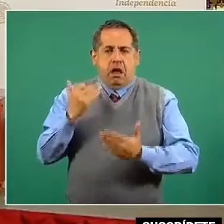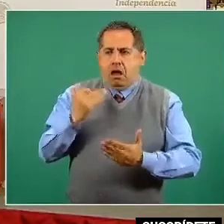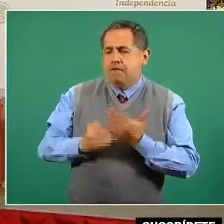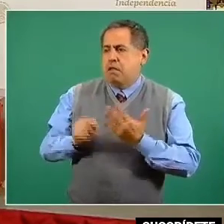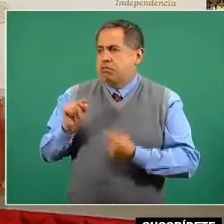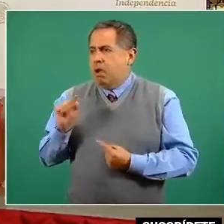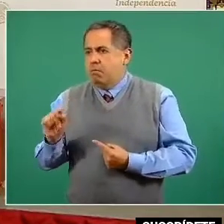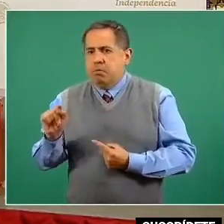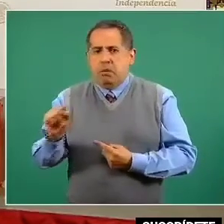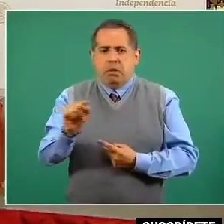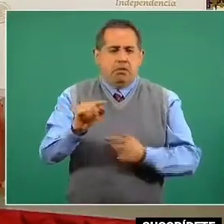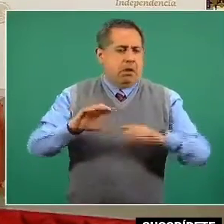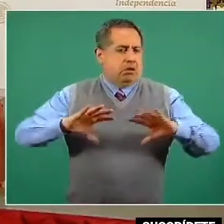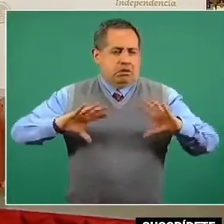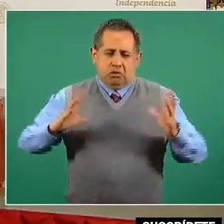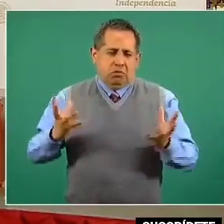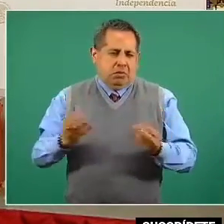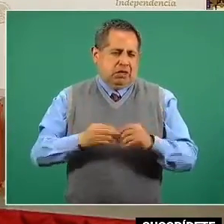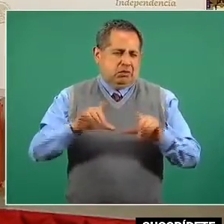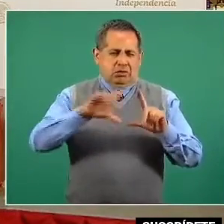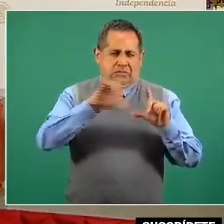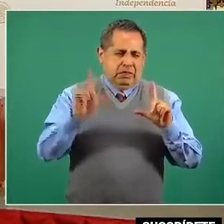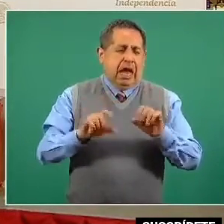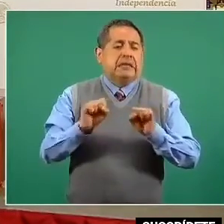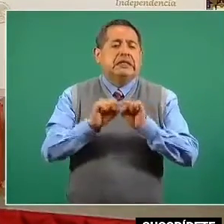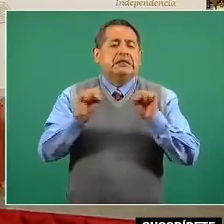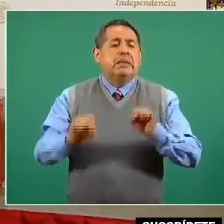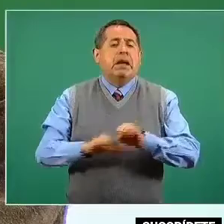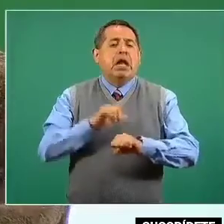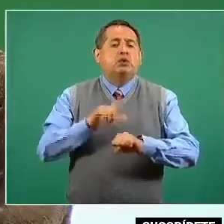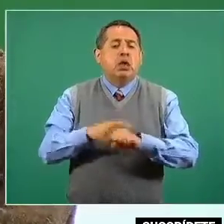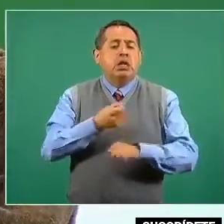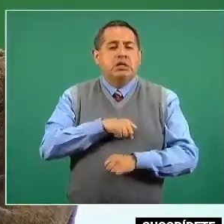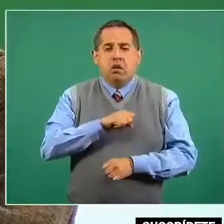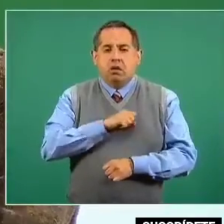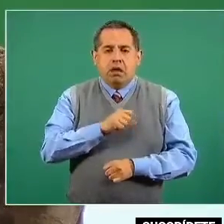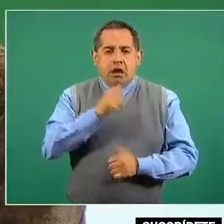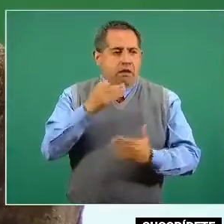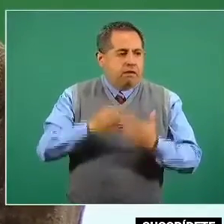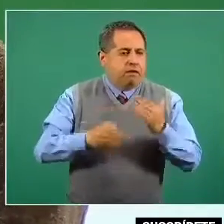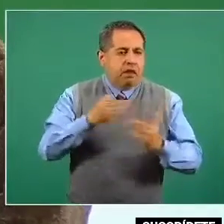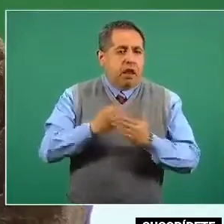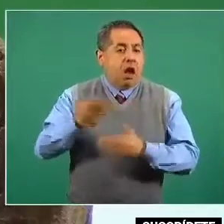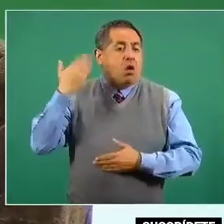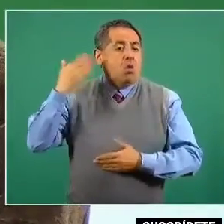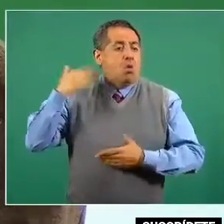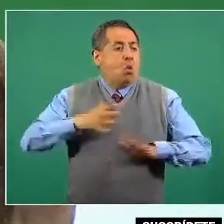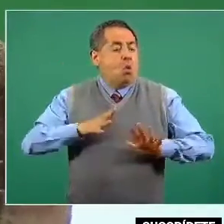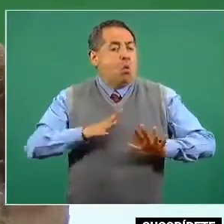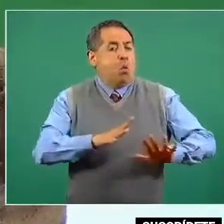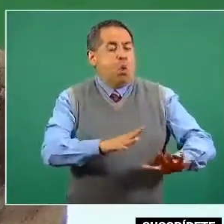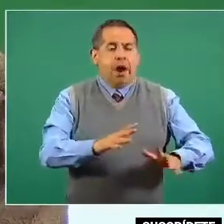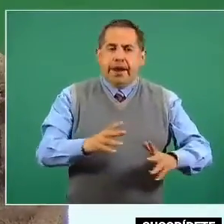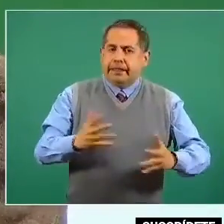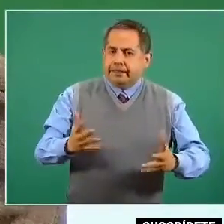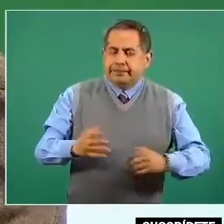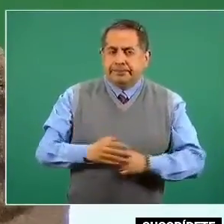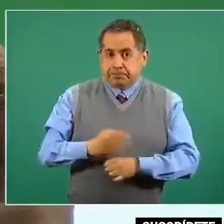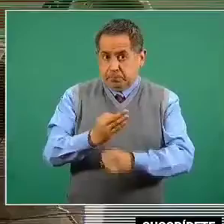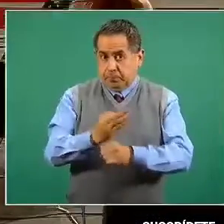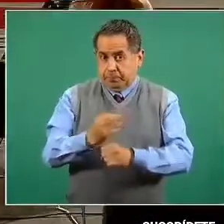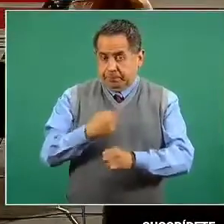el Sistema Nacional de Salud en su conjunto y los sistemas estatales. Ahora, me interesa mucho